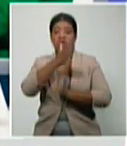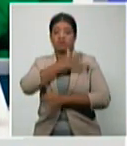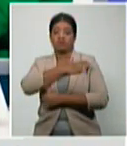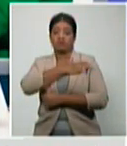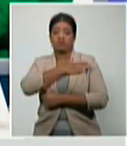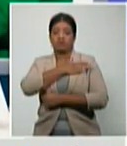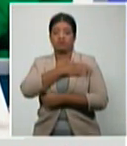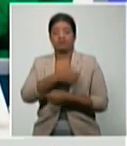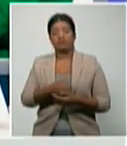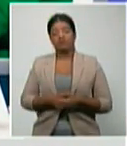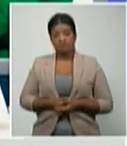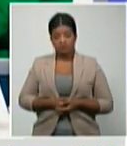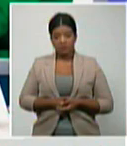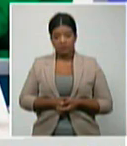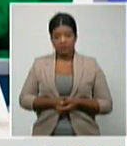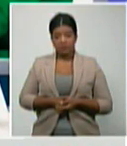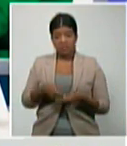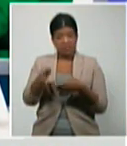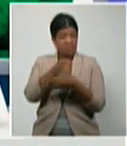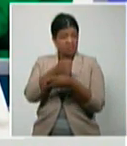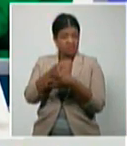Eso representa el